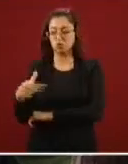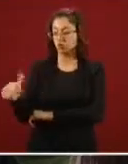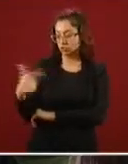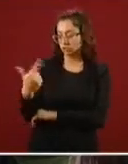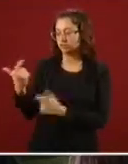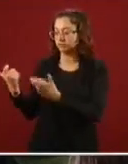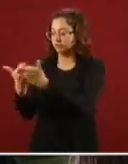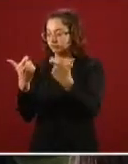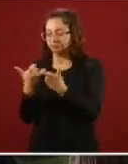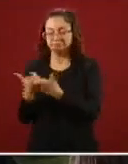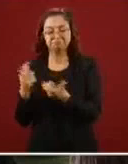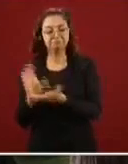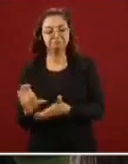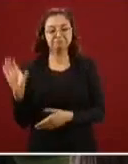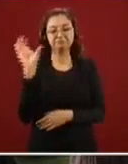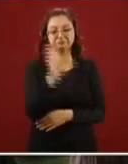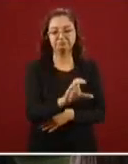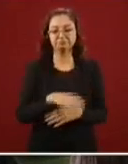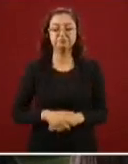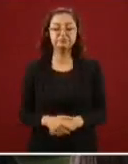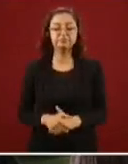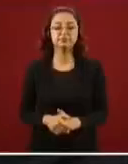En esto se avanzó, hay ya dos